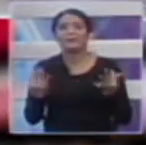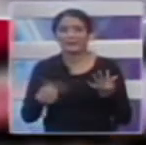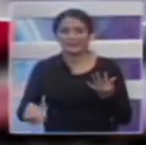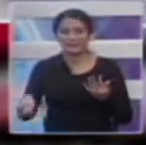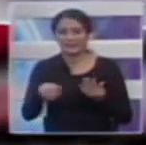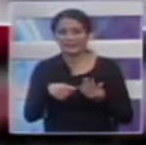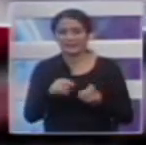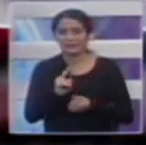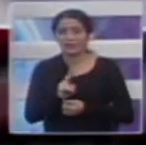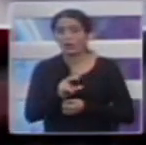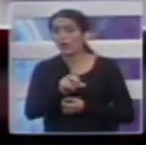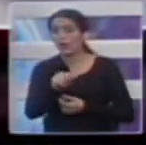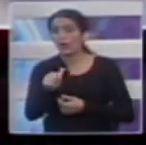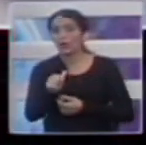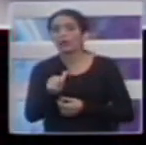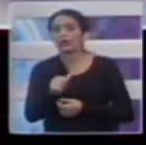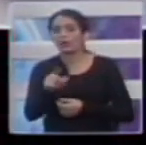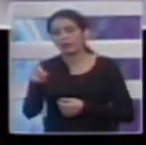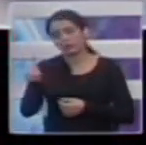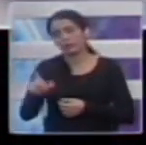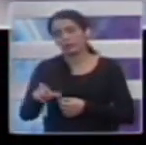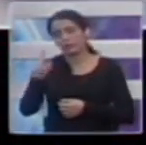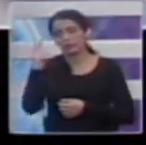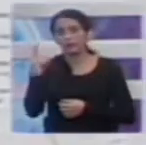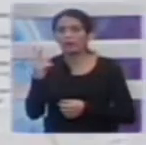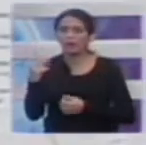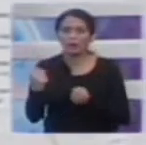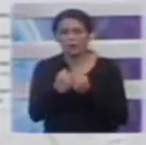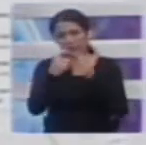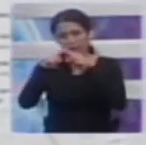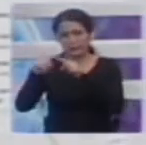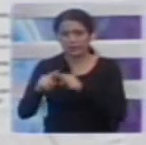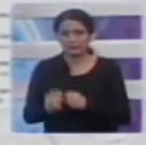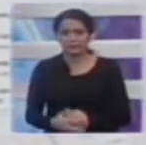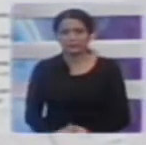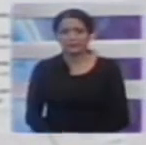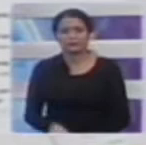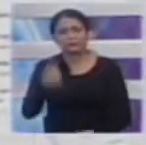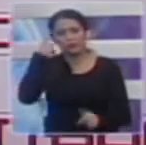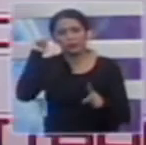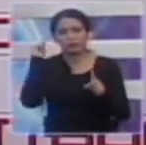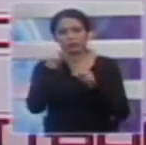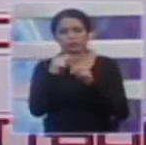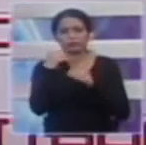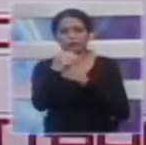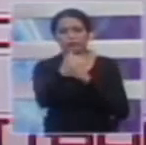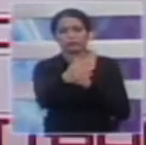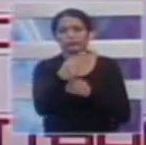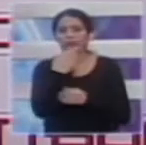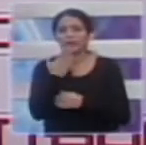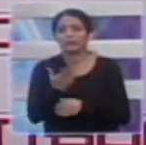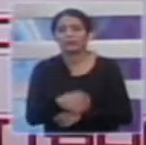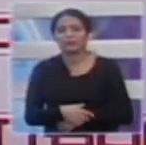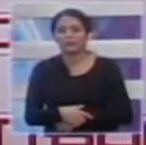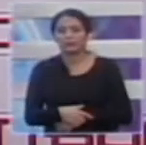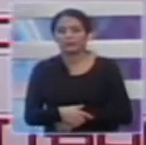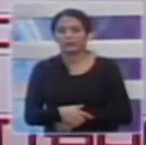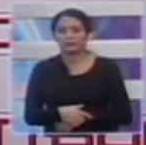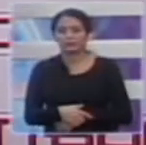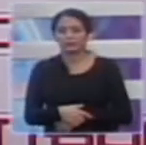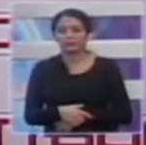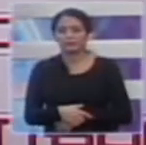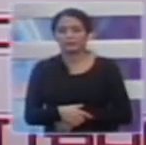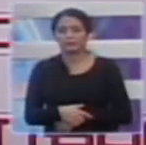pero fundamentalmente son 2 personas. ¿Y cuál es su proyección a corto, a mediano y a largo plazo, Natalia? Bueno, en principio